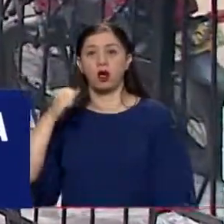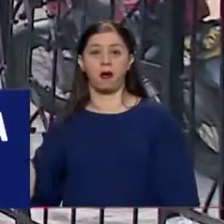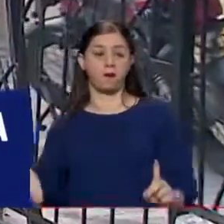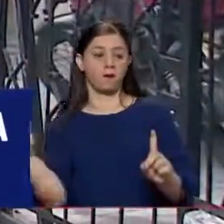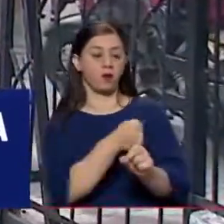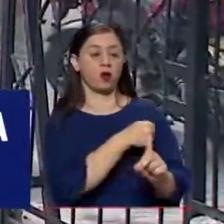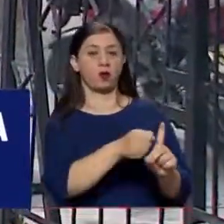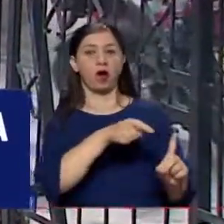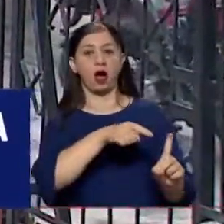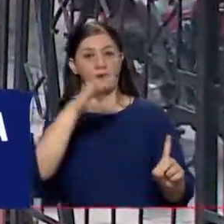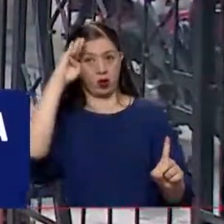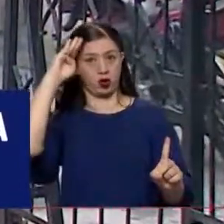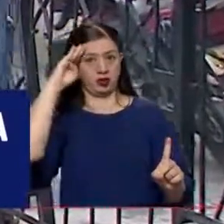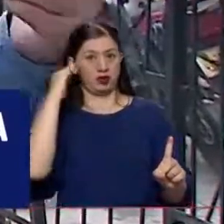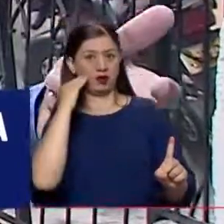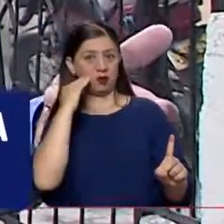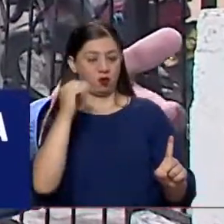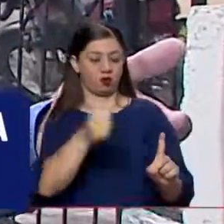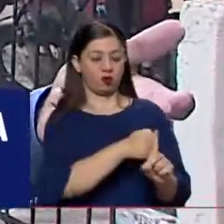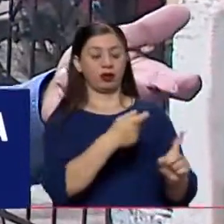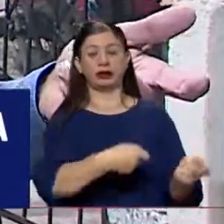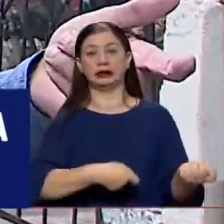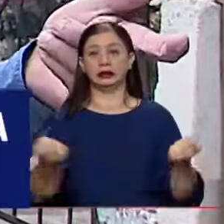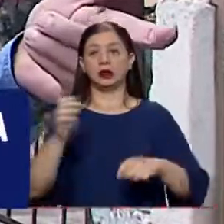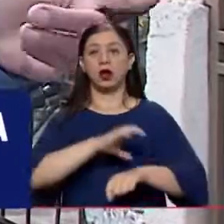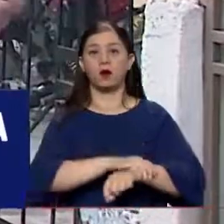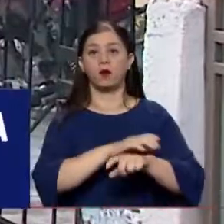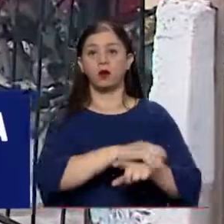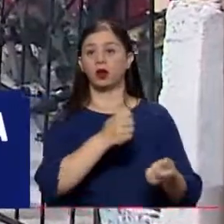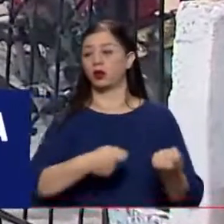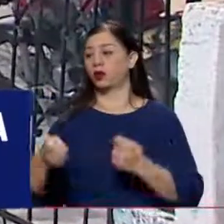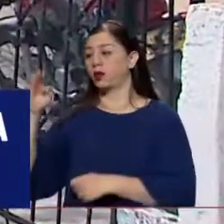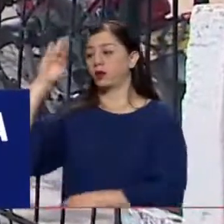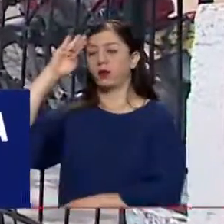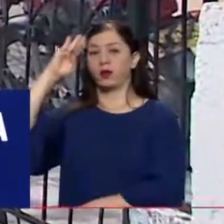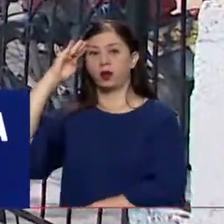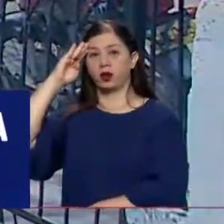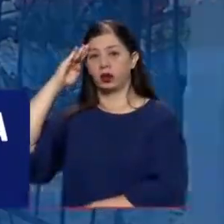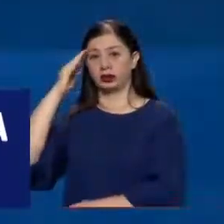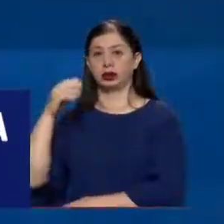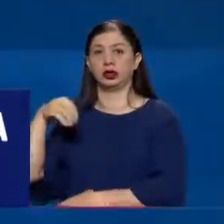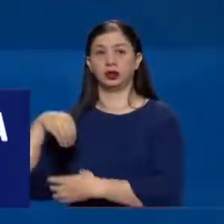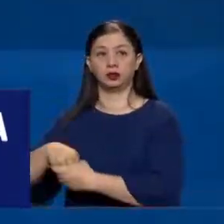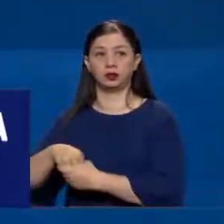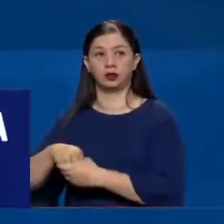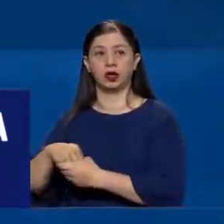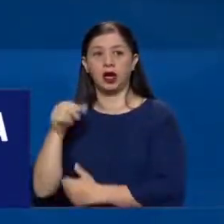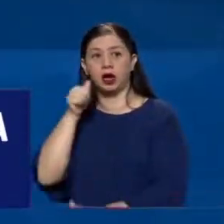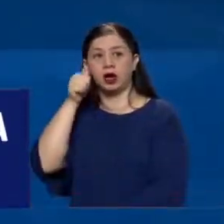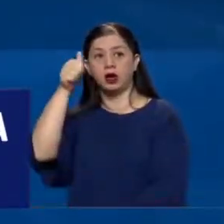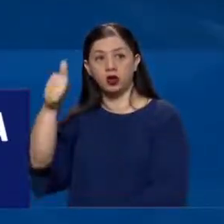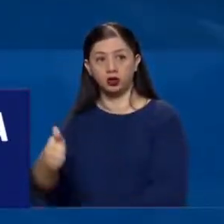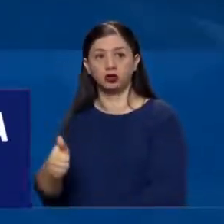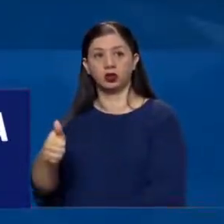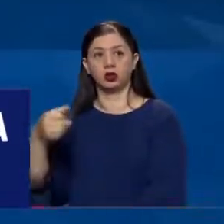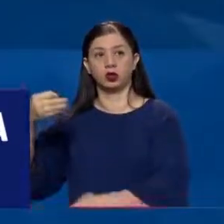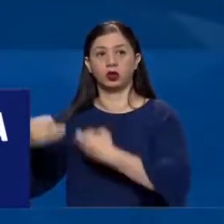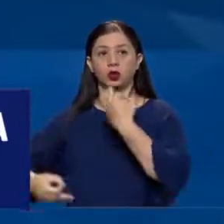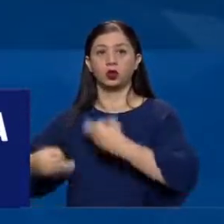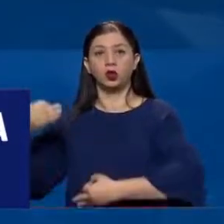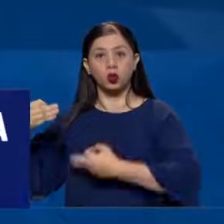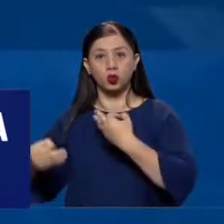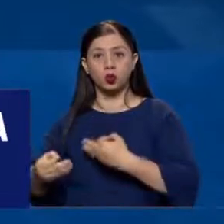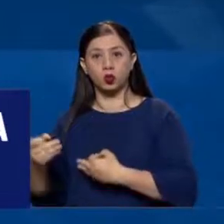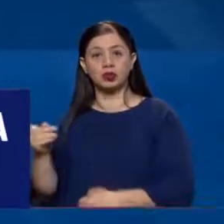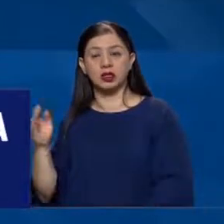policía. Él fue detenido, llevó a una estación de policía. Al día siguiente fue presentado ante un juez de control de garantías.